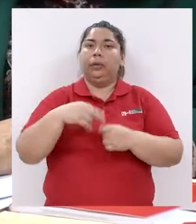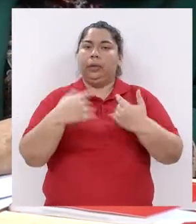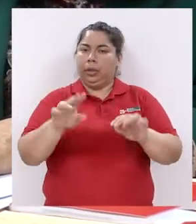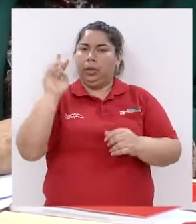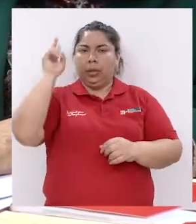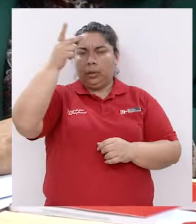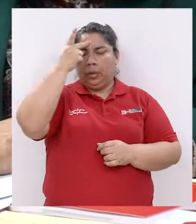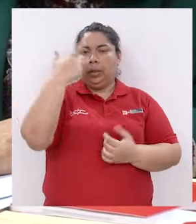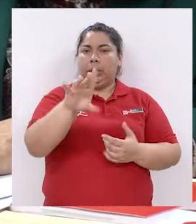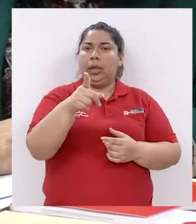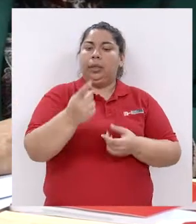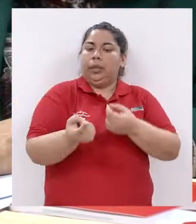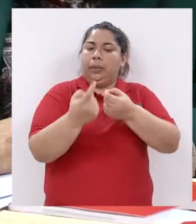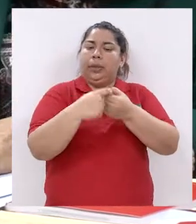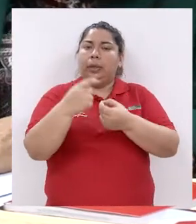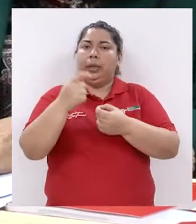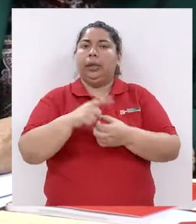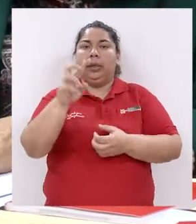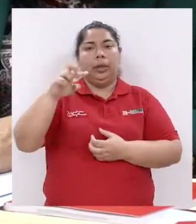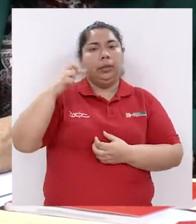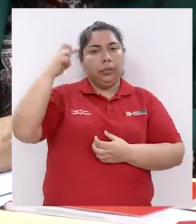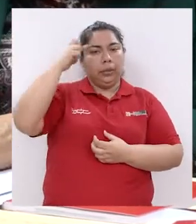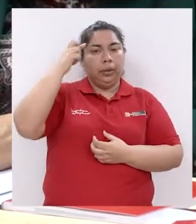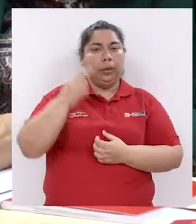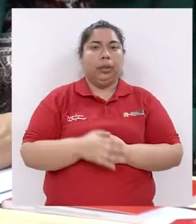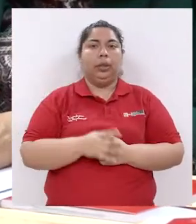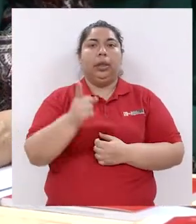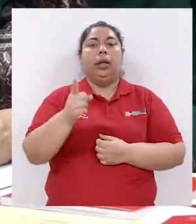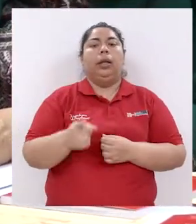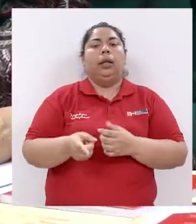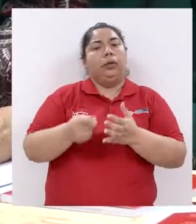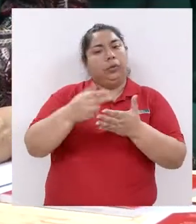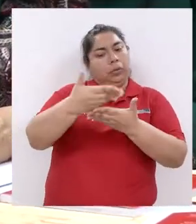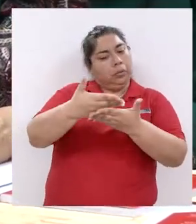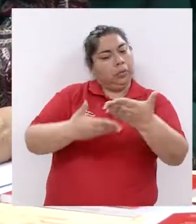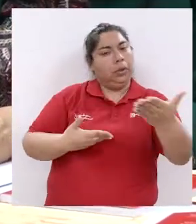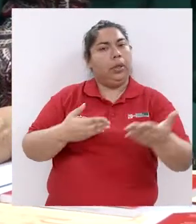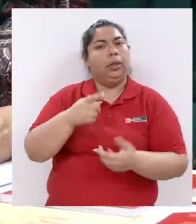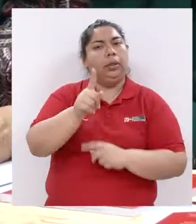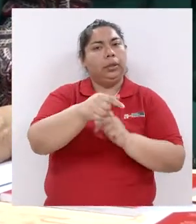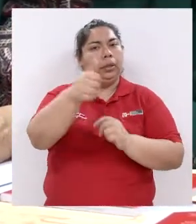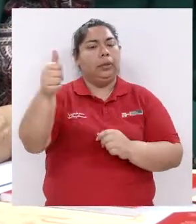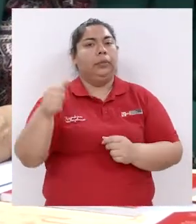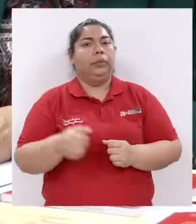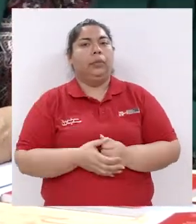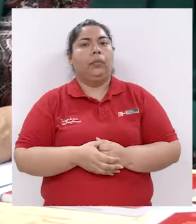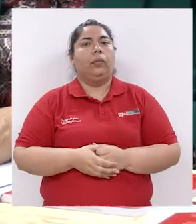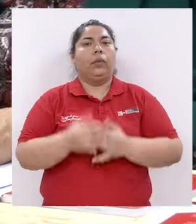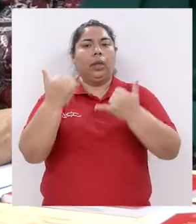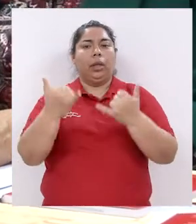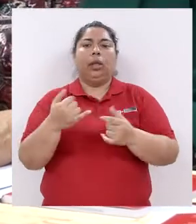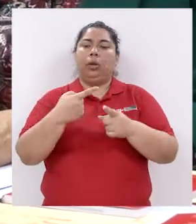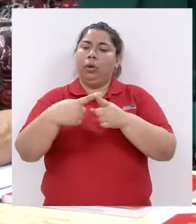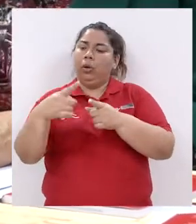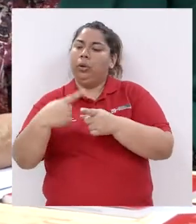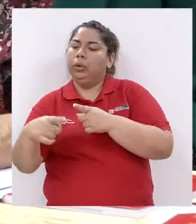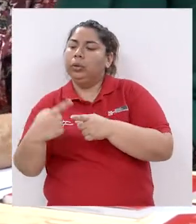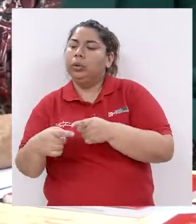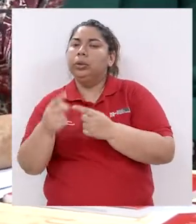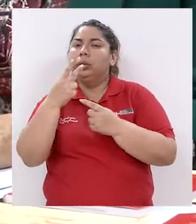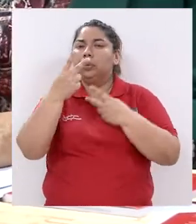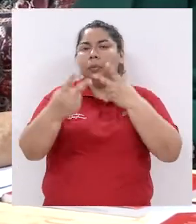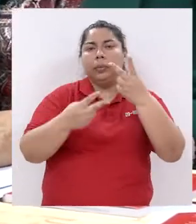regionales también se va a integrar en las políticas, en los planes de desarrollo concertado regional y en los otros